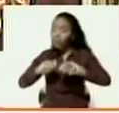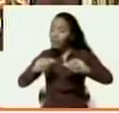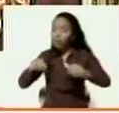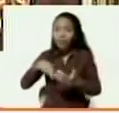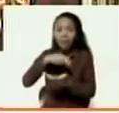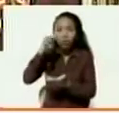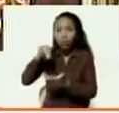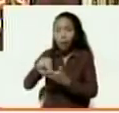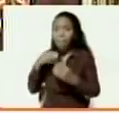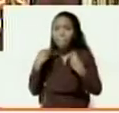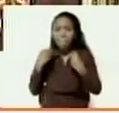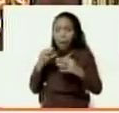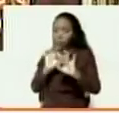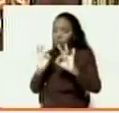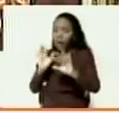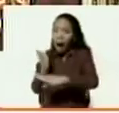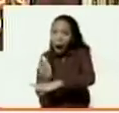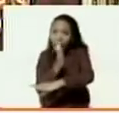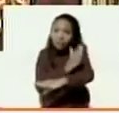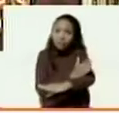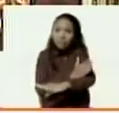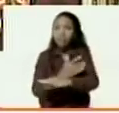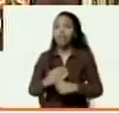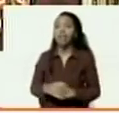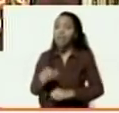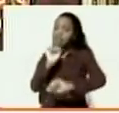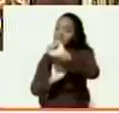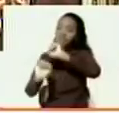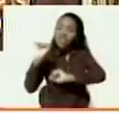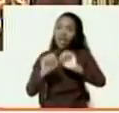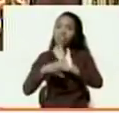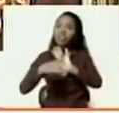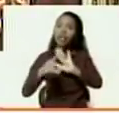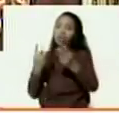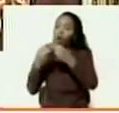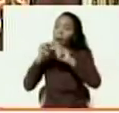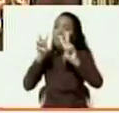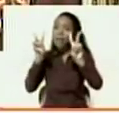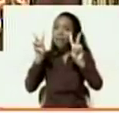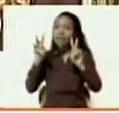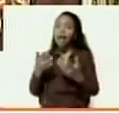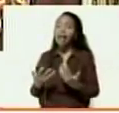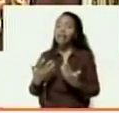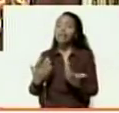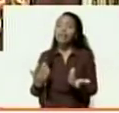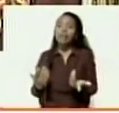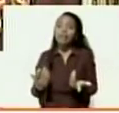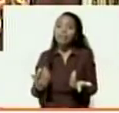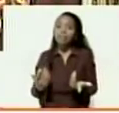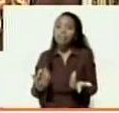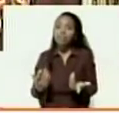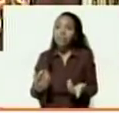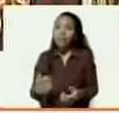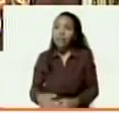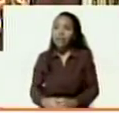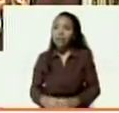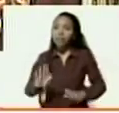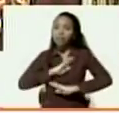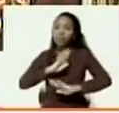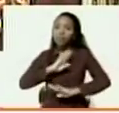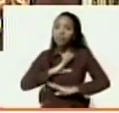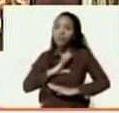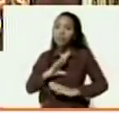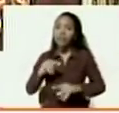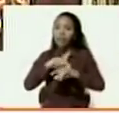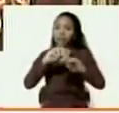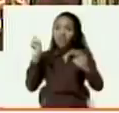nacional para prepararnos, para defender el derecho a la paz, a la integridad territorial y a la tranquilidad de